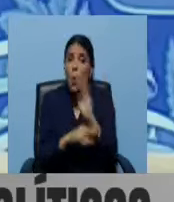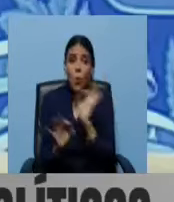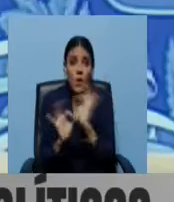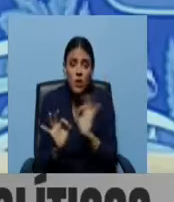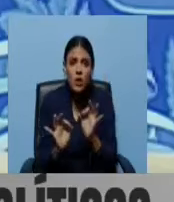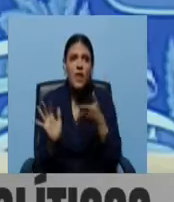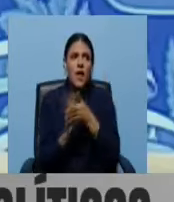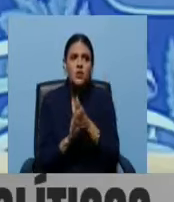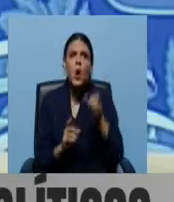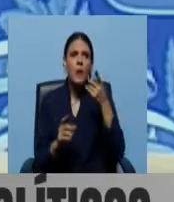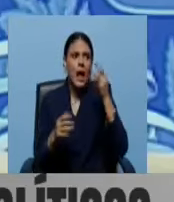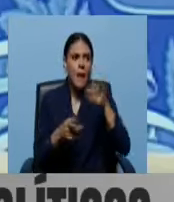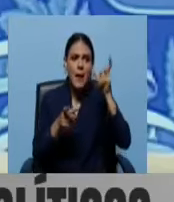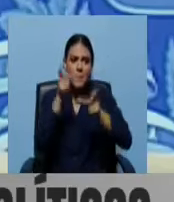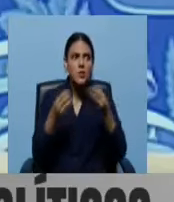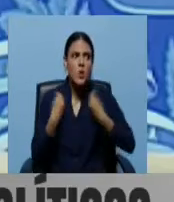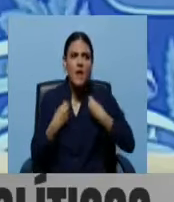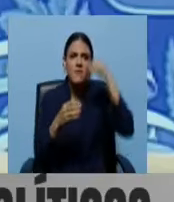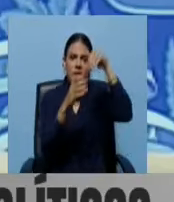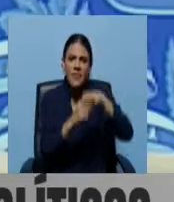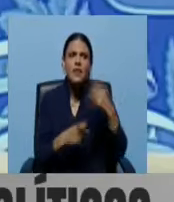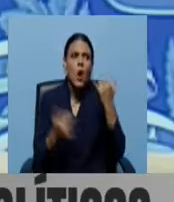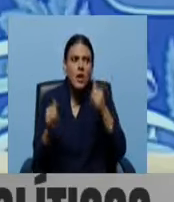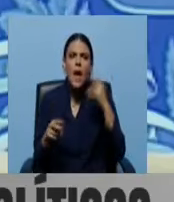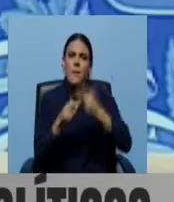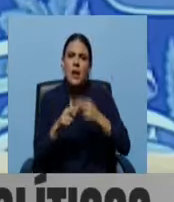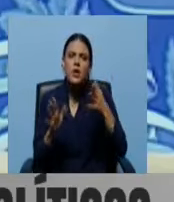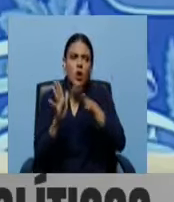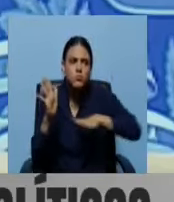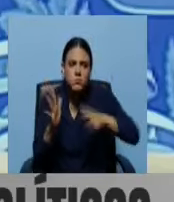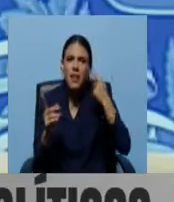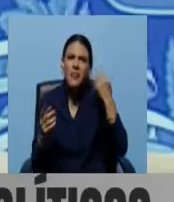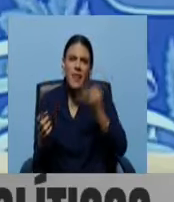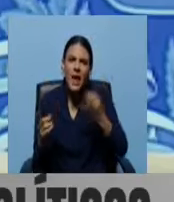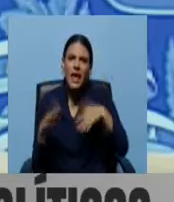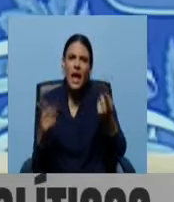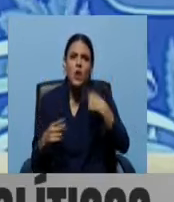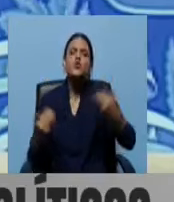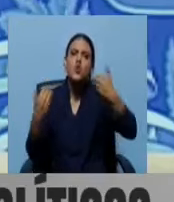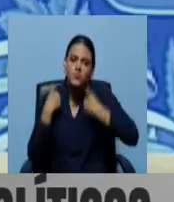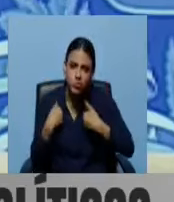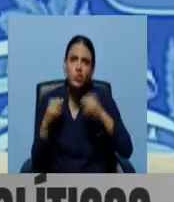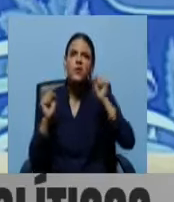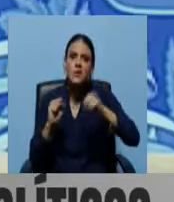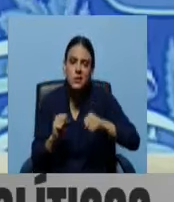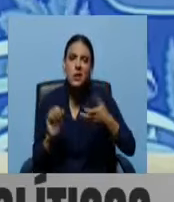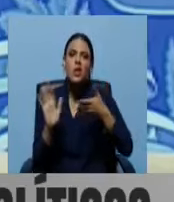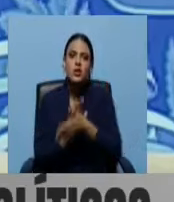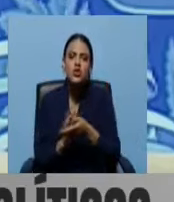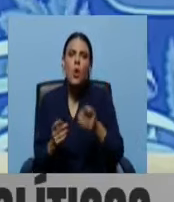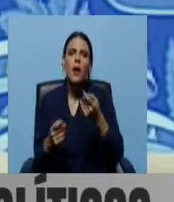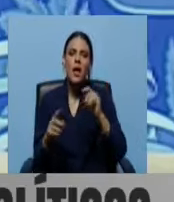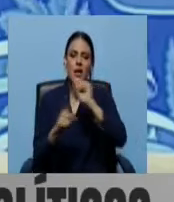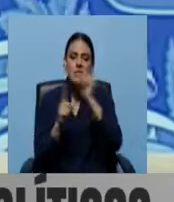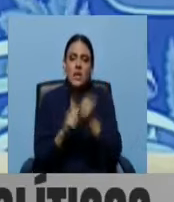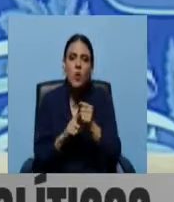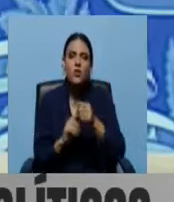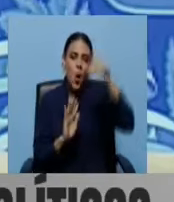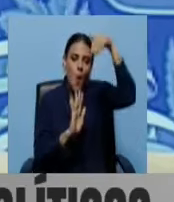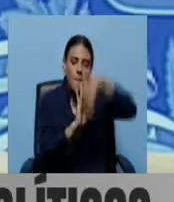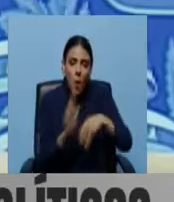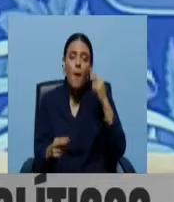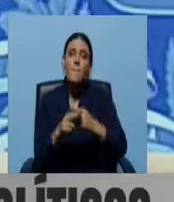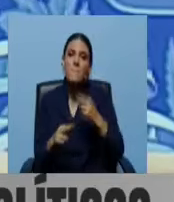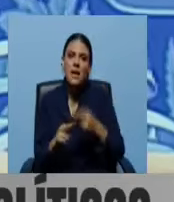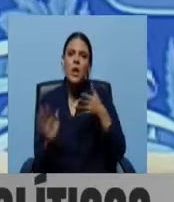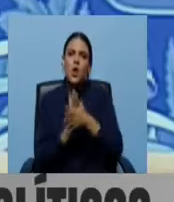sus propios habitantes, corre el riesgo de sufrir estremecimientos peligrosos en